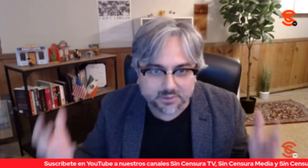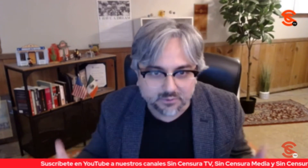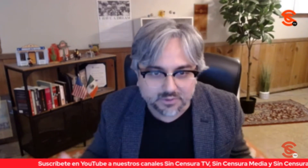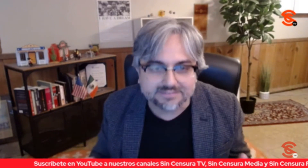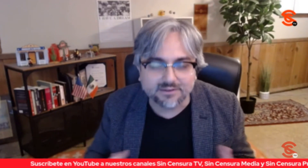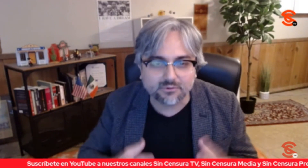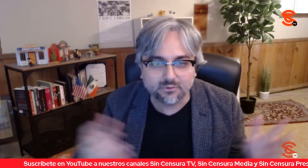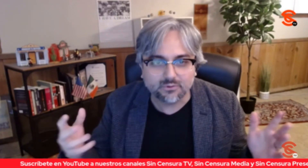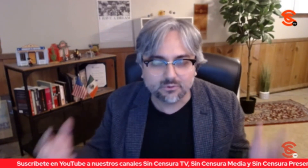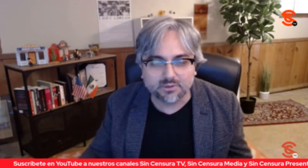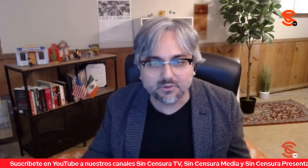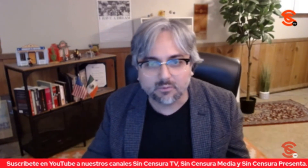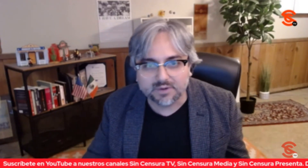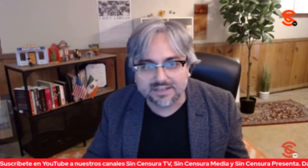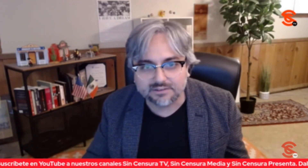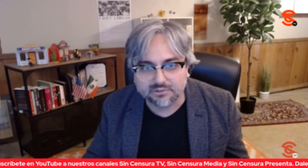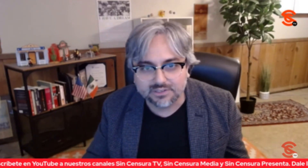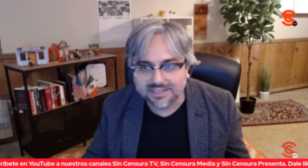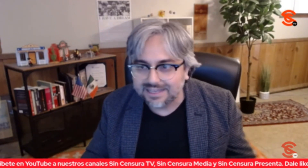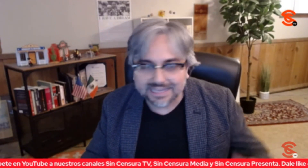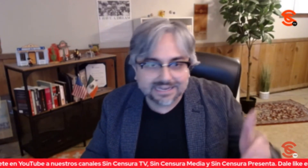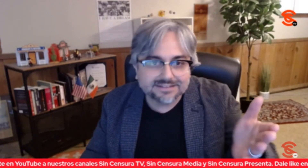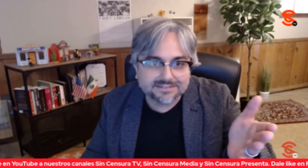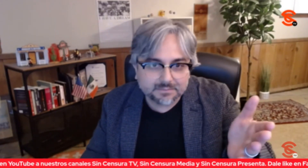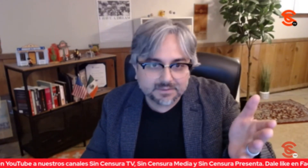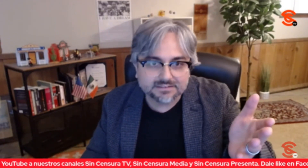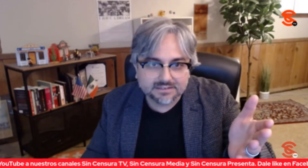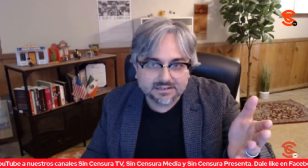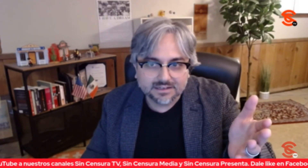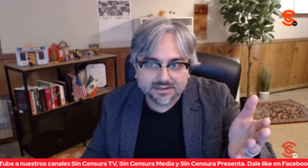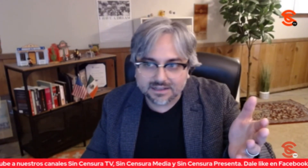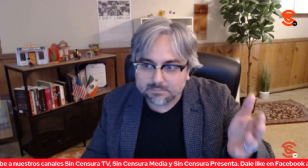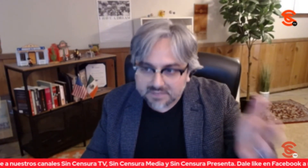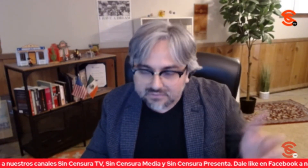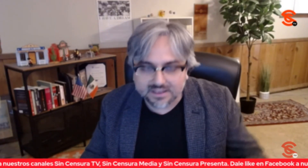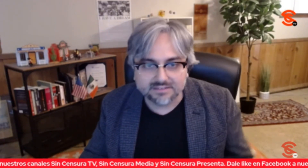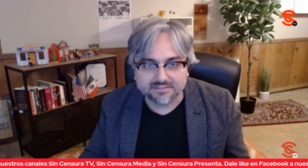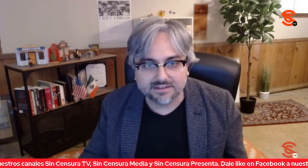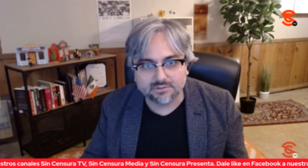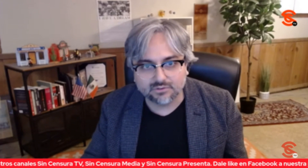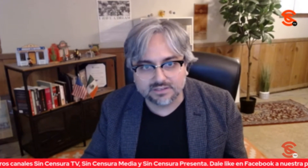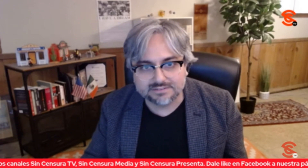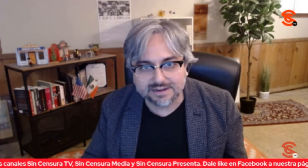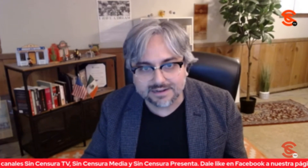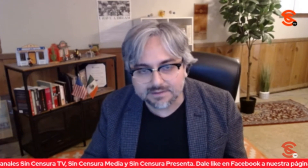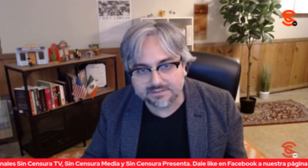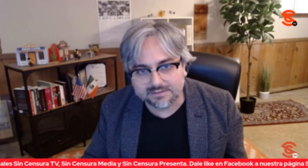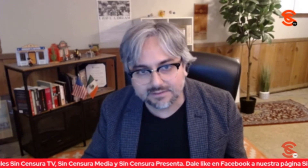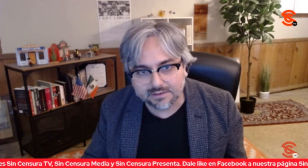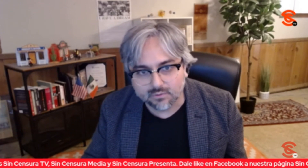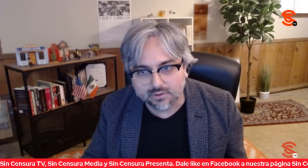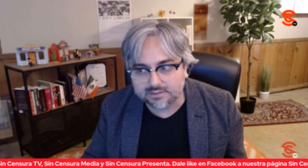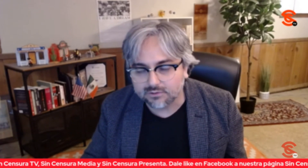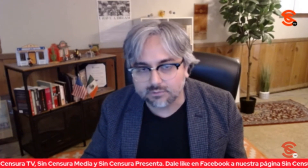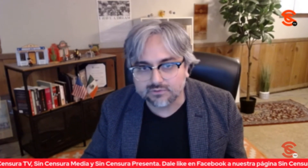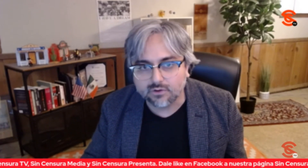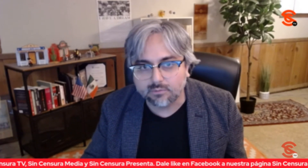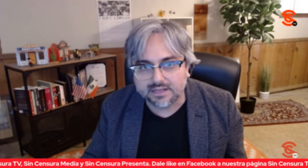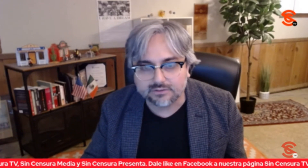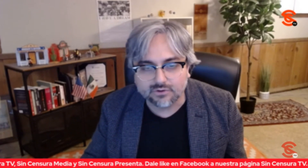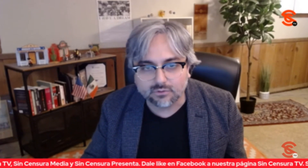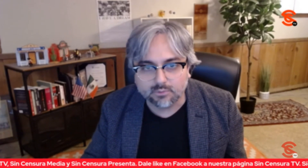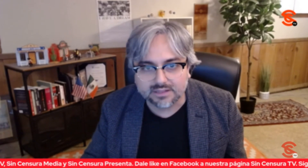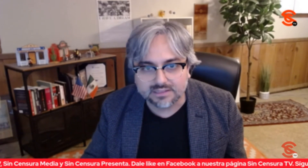labor de otro periodista, de otro medio de comunicación, el exhibir las pifias y las situaciones terribles en las que incurren en los